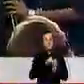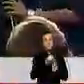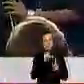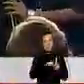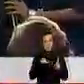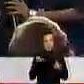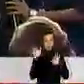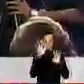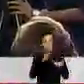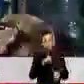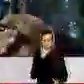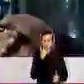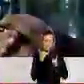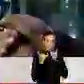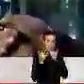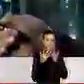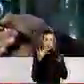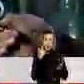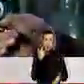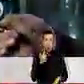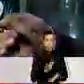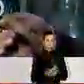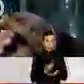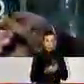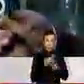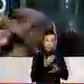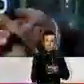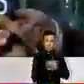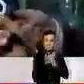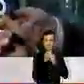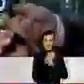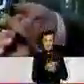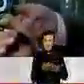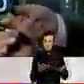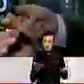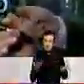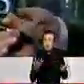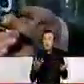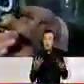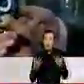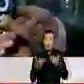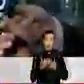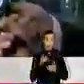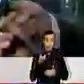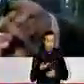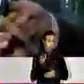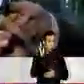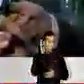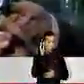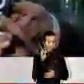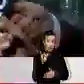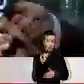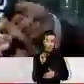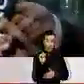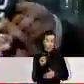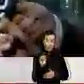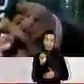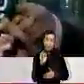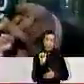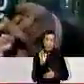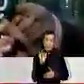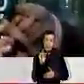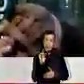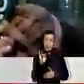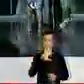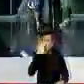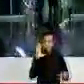por la Contraloría General del Estado. Las pruebas que han presentado los interpelantes son contra la señora Diana también. No es un juicio político,